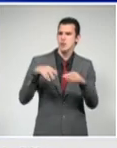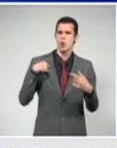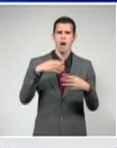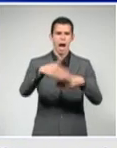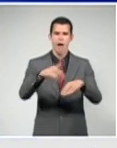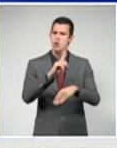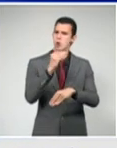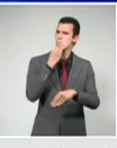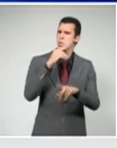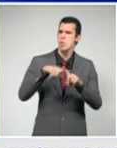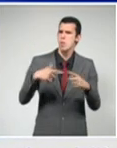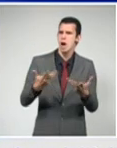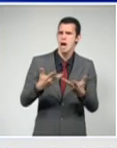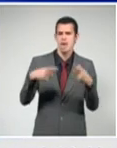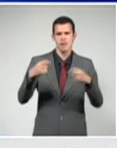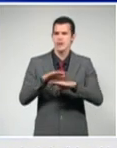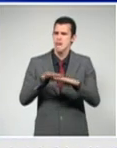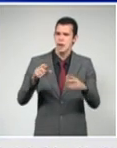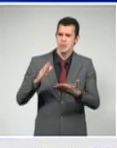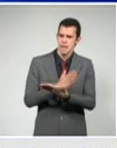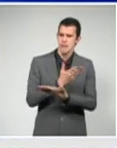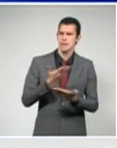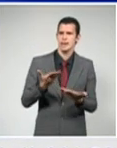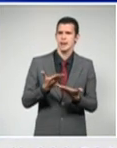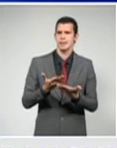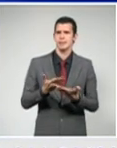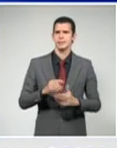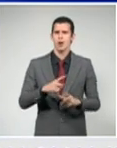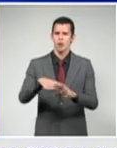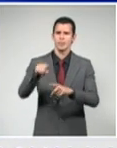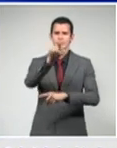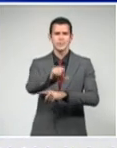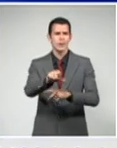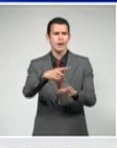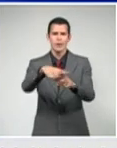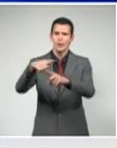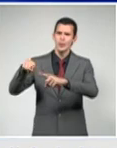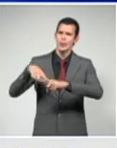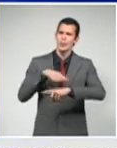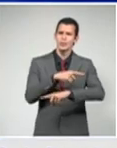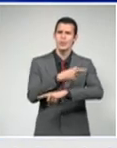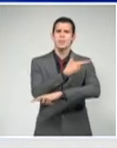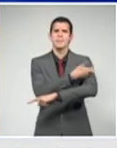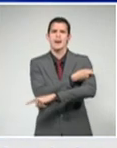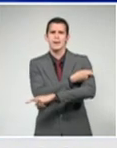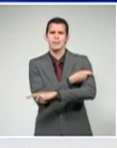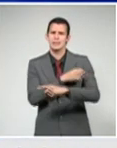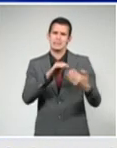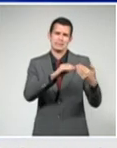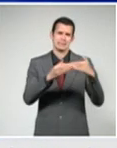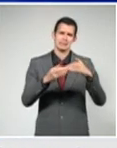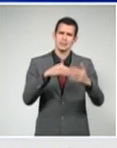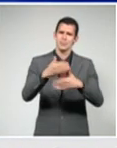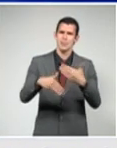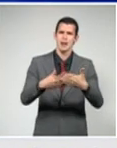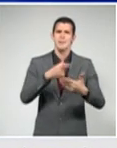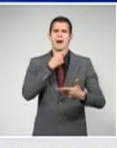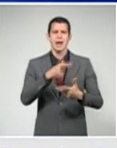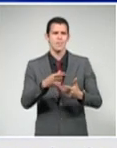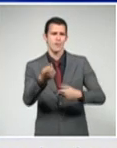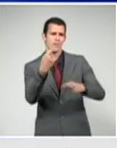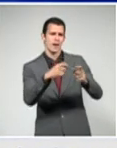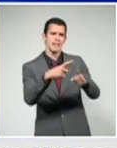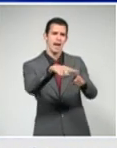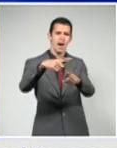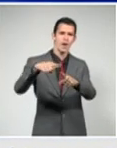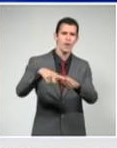seguir, las diferentes situaciones con las vacunas, que no se han podido cumplir todos los